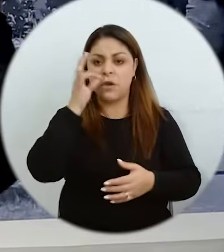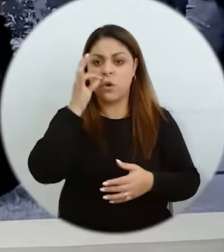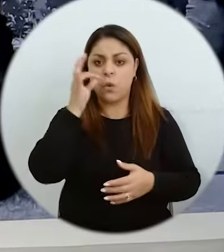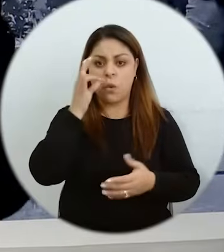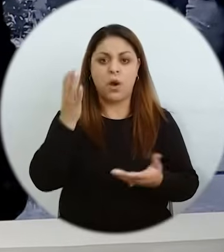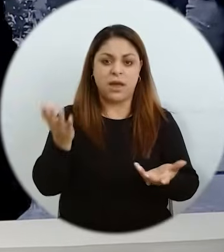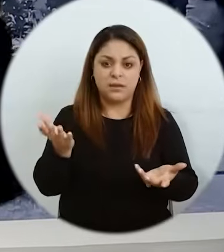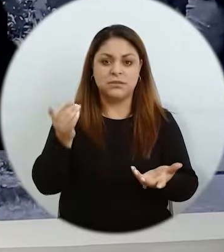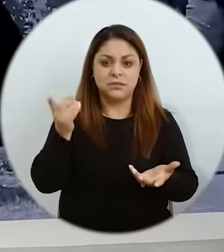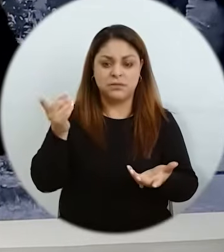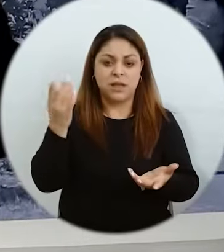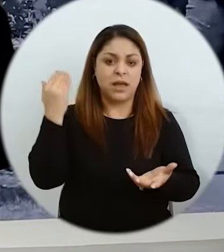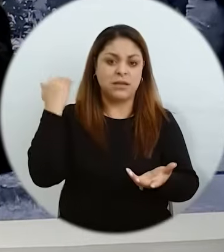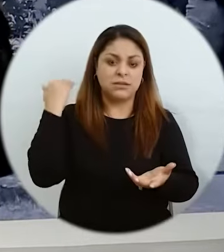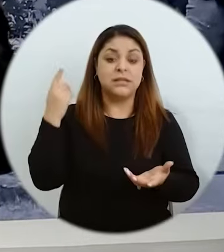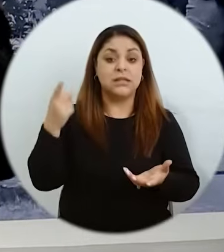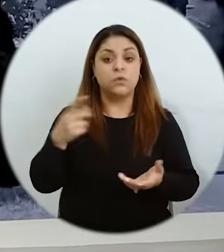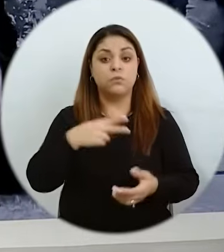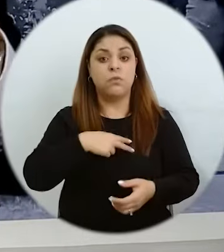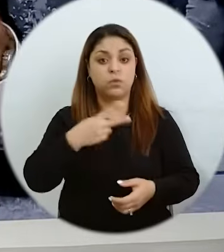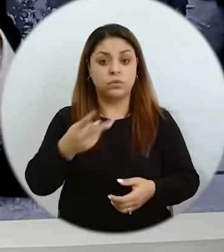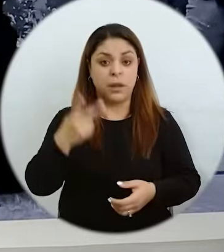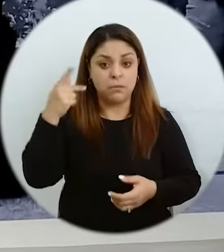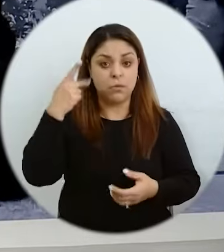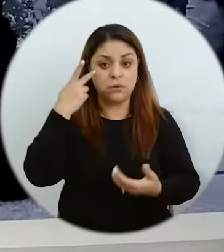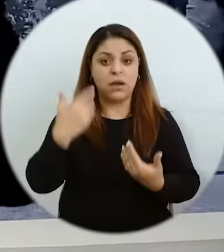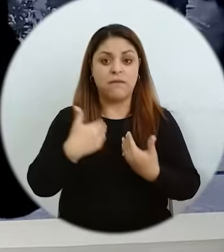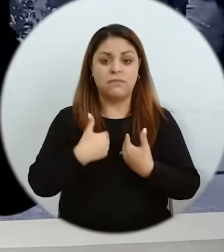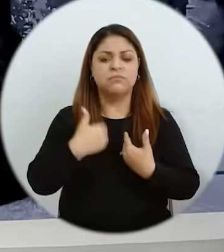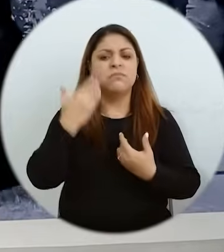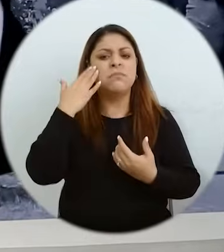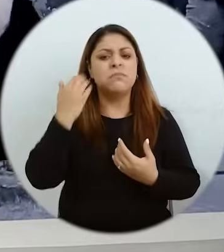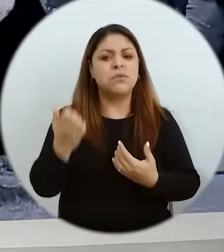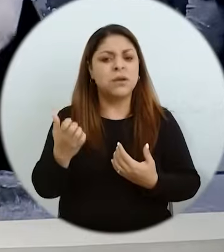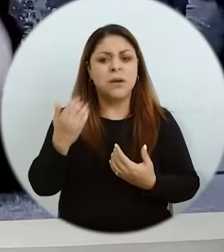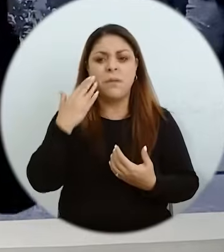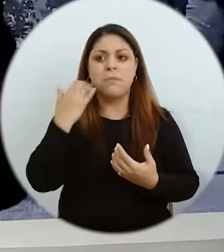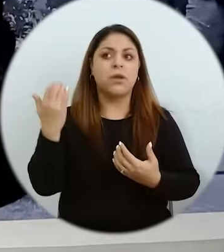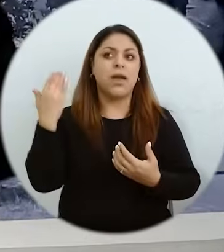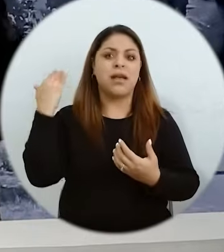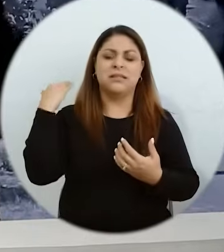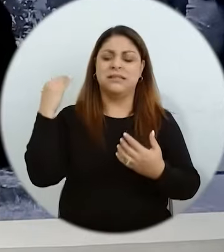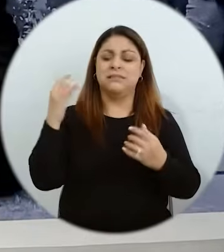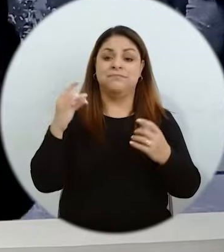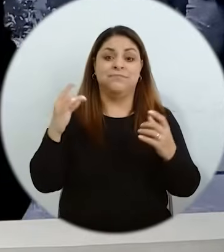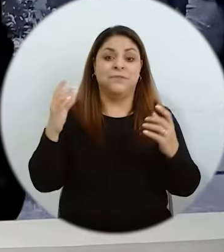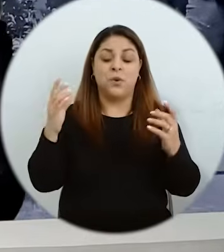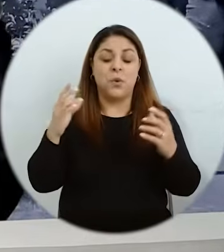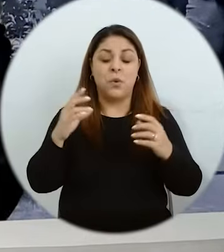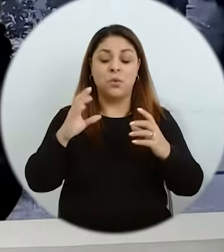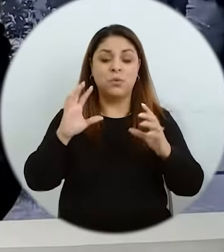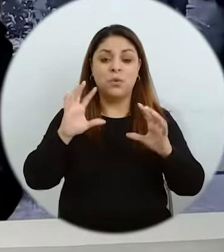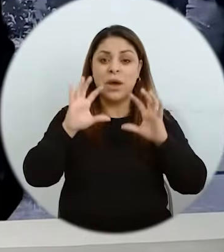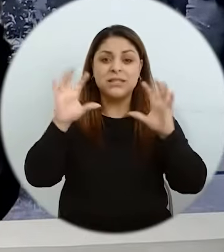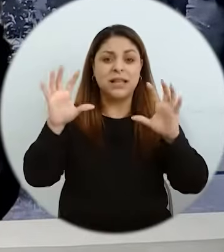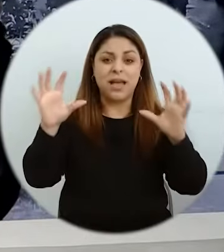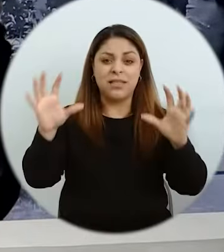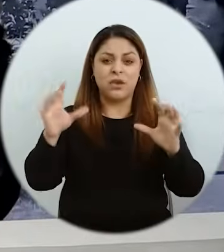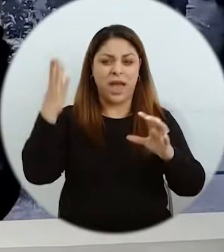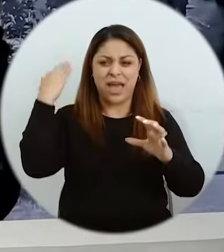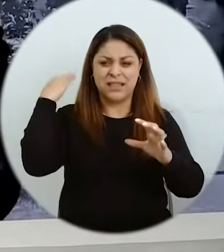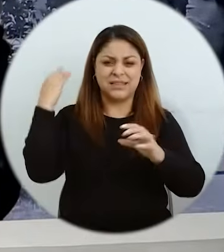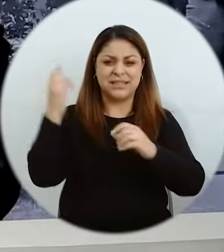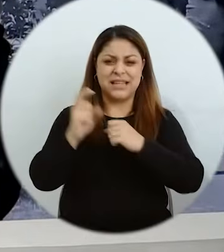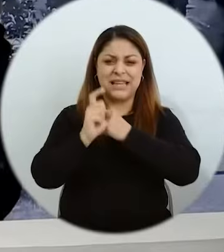la Asamblea lo reselló. Había una voluntad política. ¿Por qué? Porque había habido un gran escándalo, uno de los tantos, que era el crimen